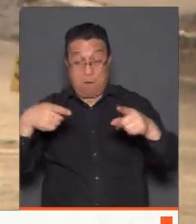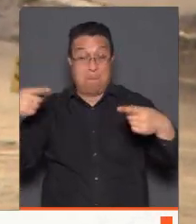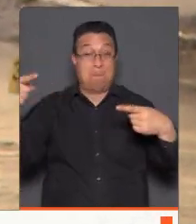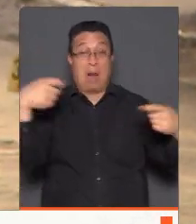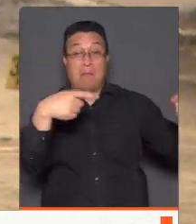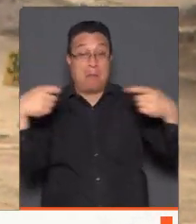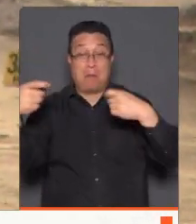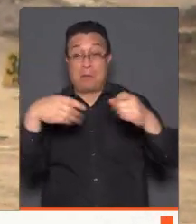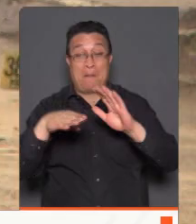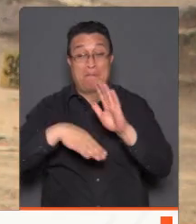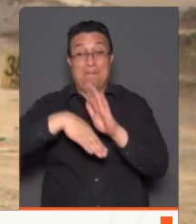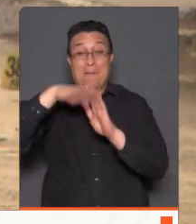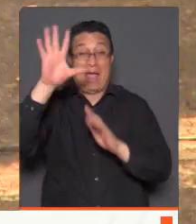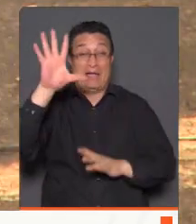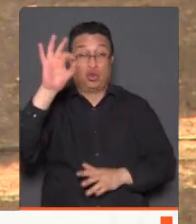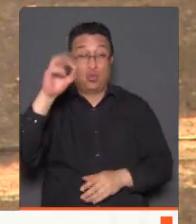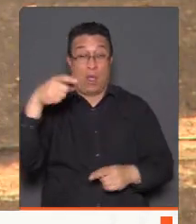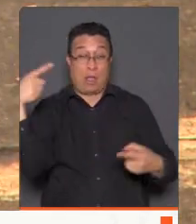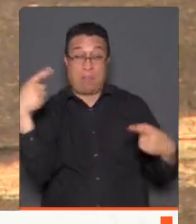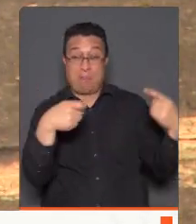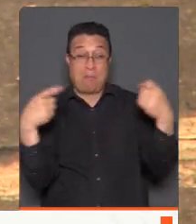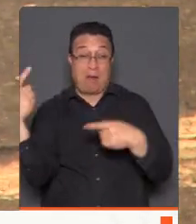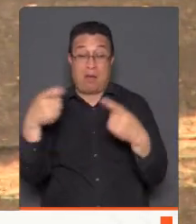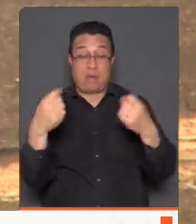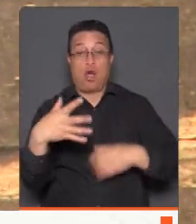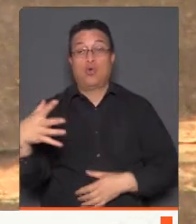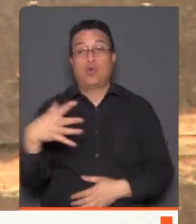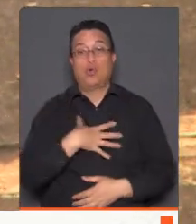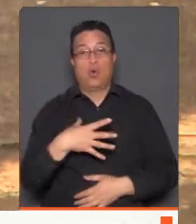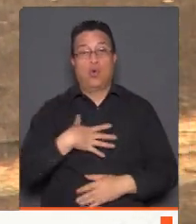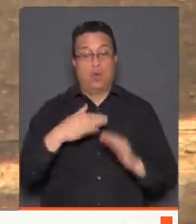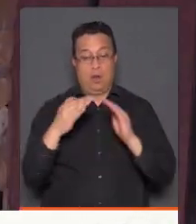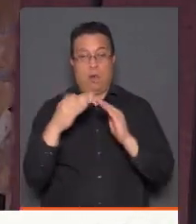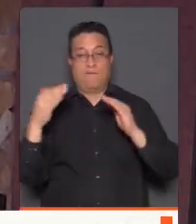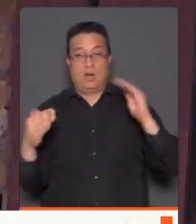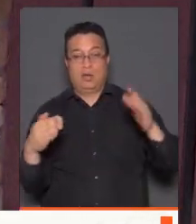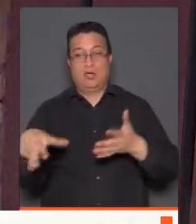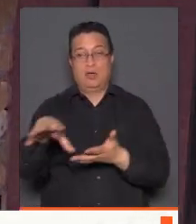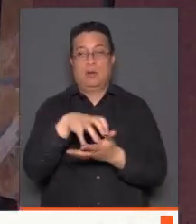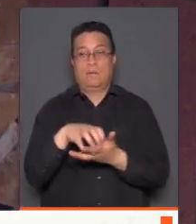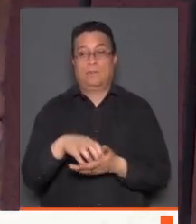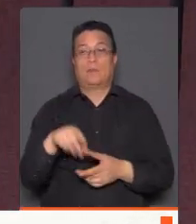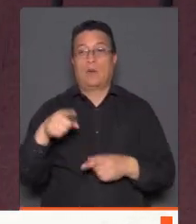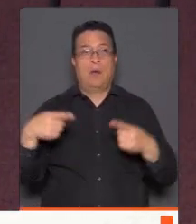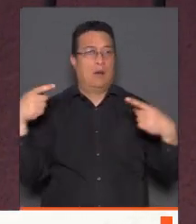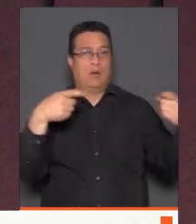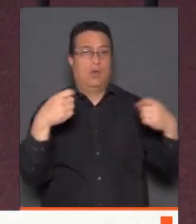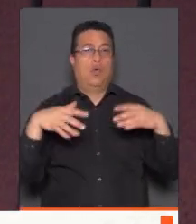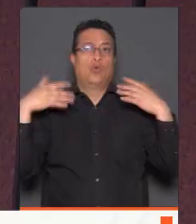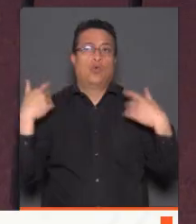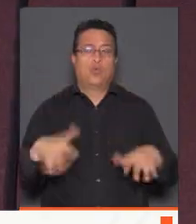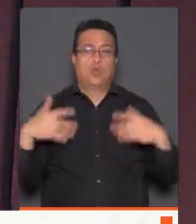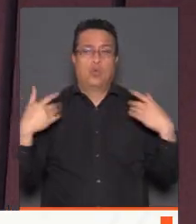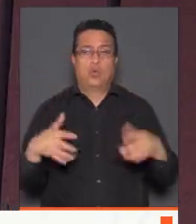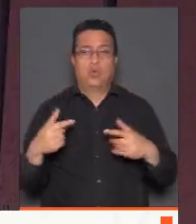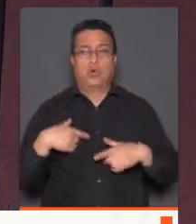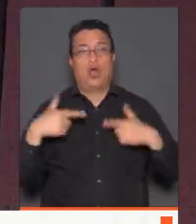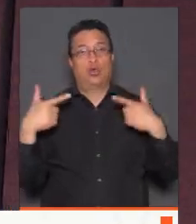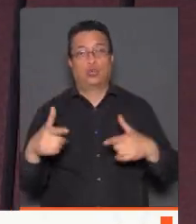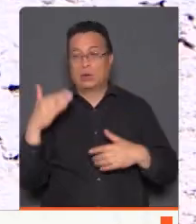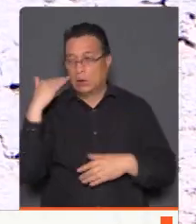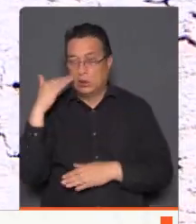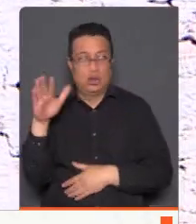con más de 50 disparos, lo que atemorizó a los vecinos del sector. Una balacera terrible. Bueno, más que no andaba ningún